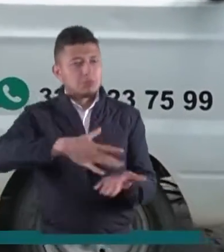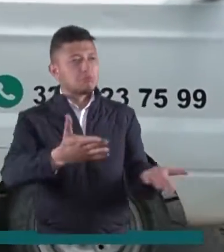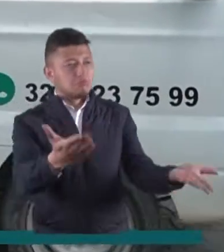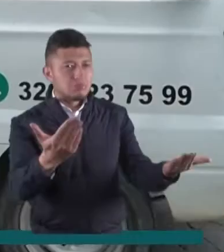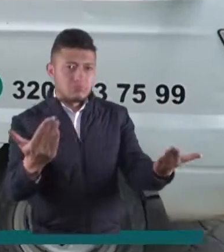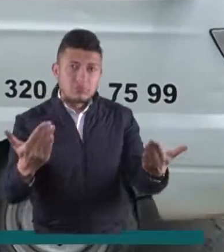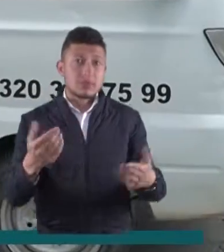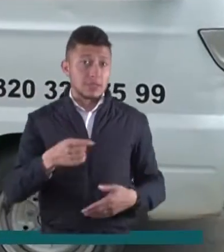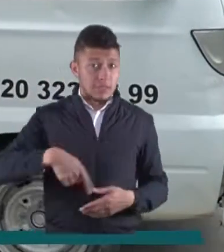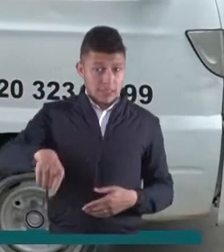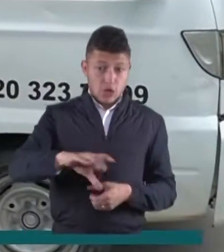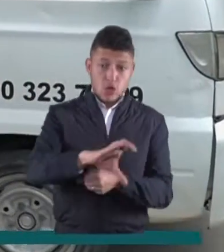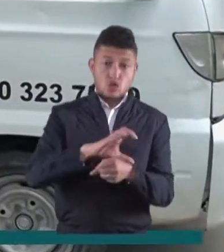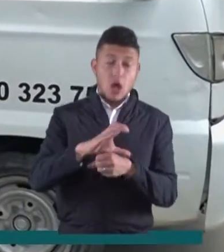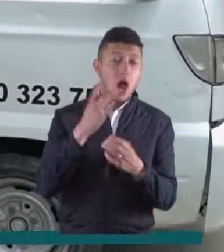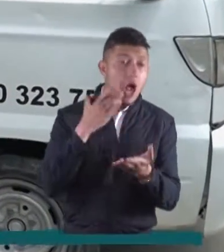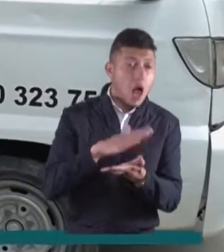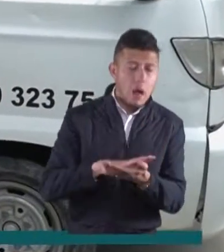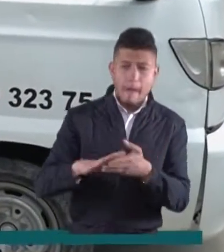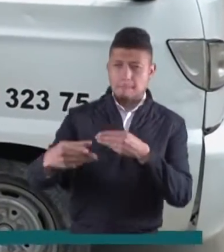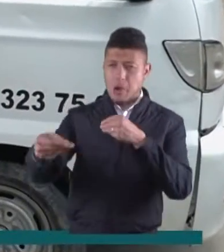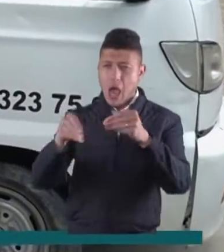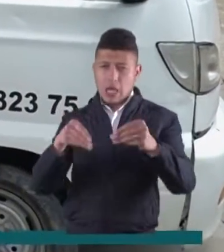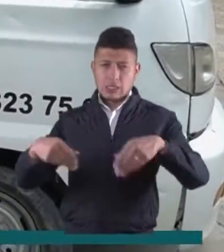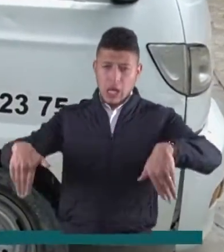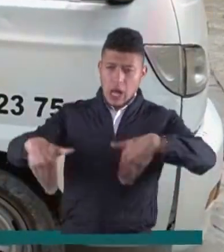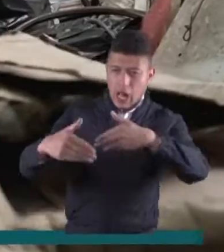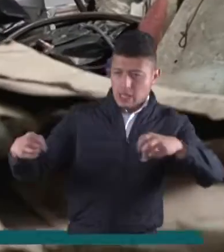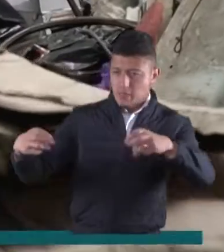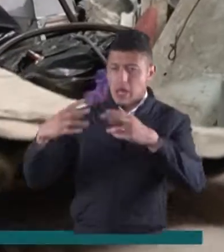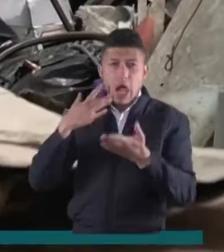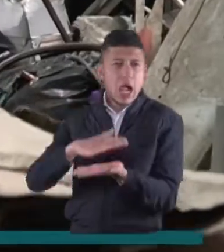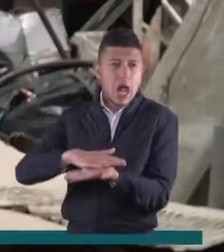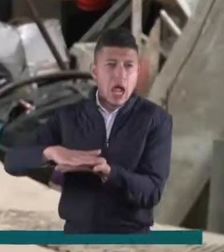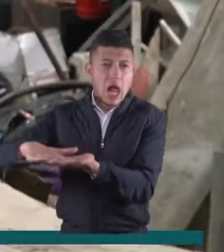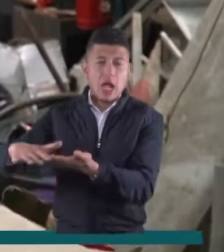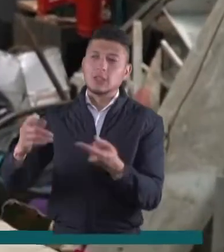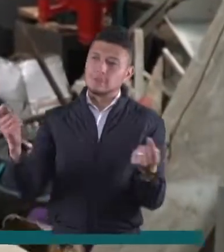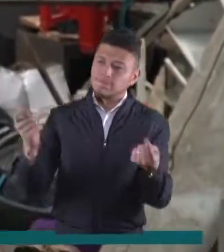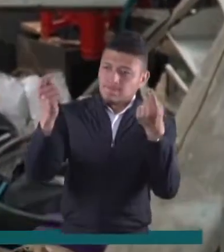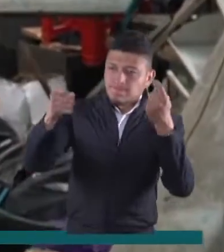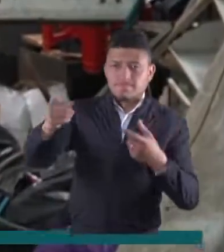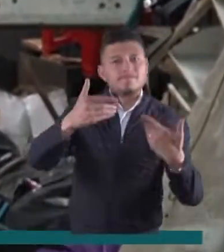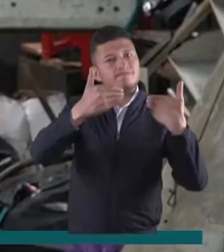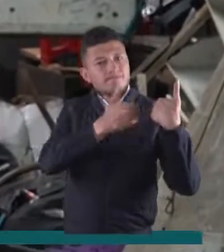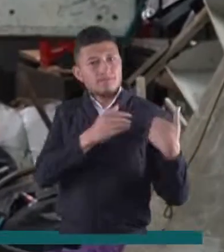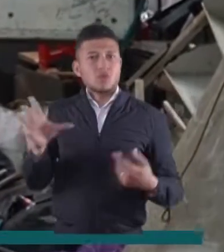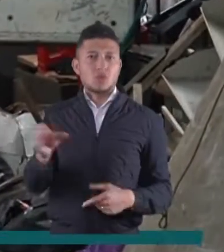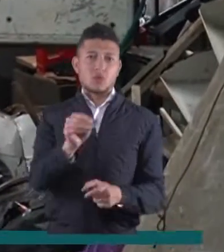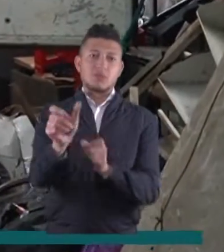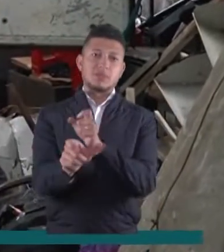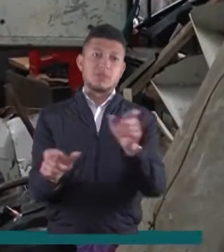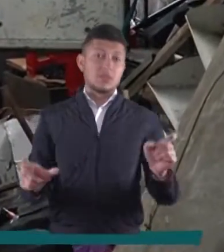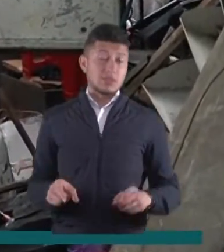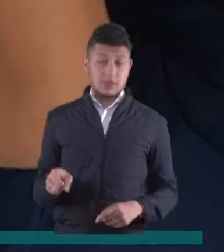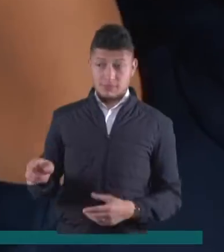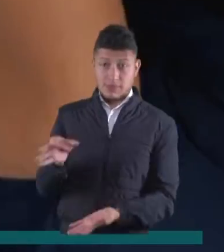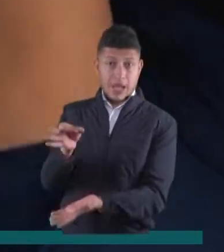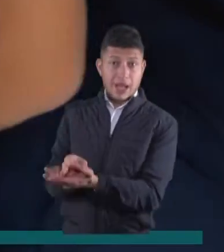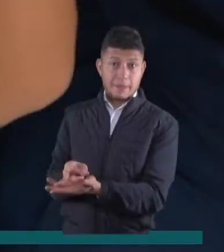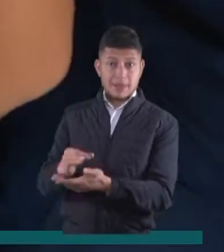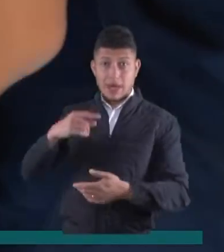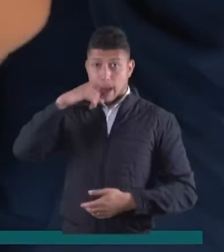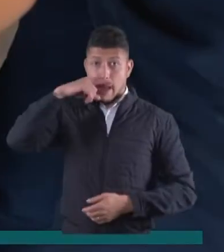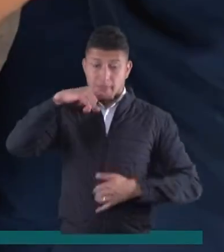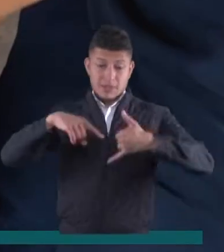y así mantener una ciudad sin plásticos y caries y parques fomentando la responsabilidad en cada persona y es que la